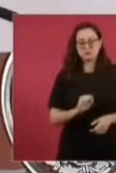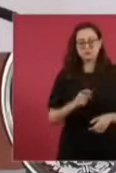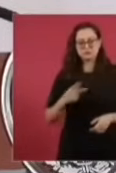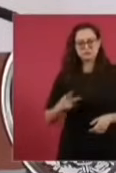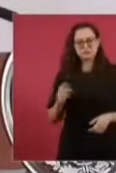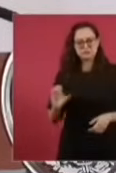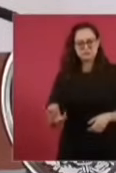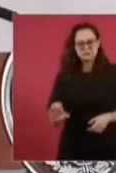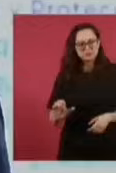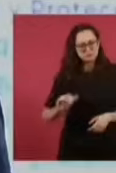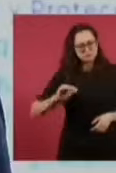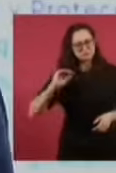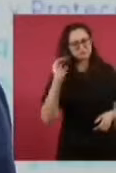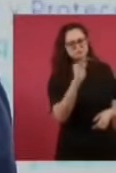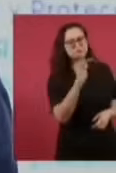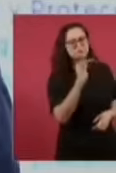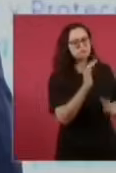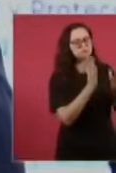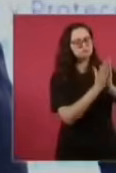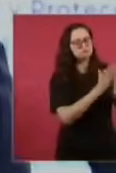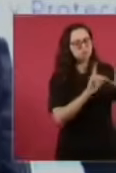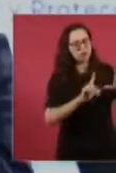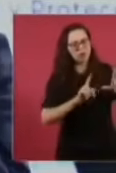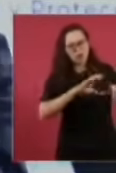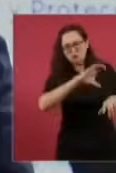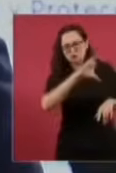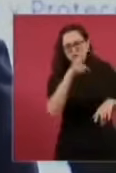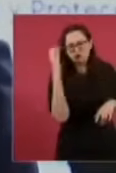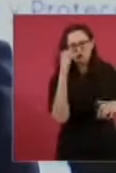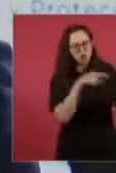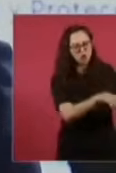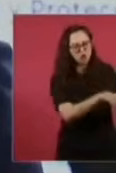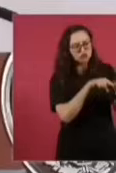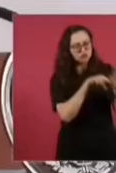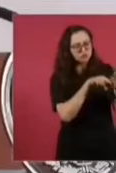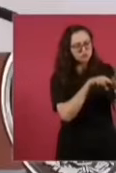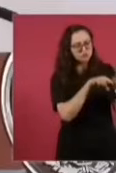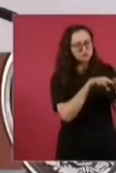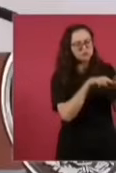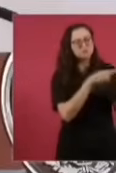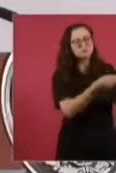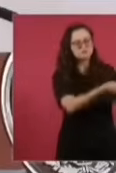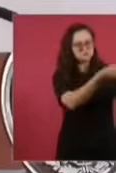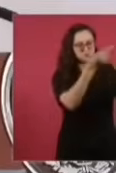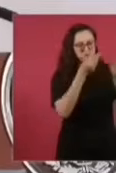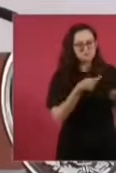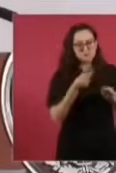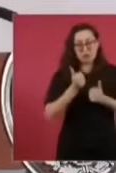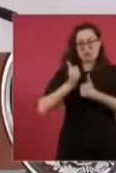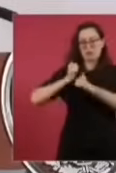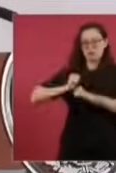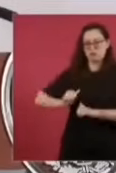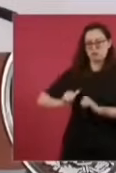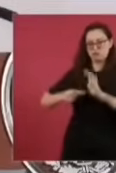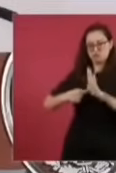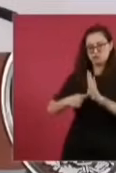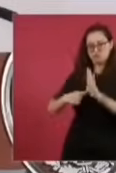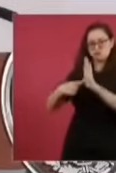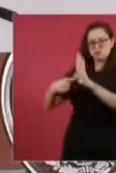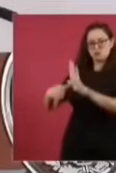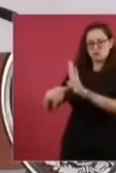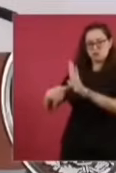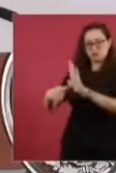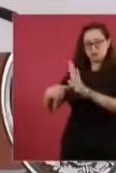se solicitó una fotografía para informar a la superioridad, a lo que